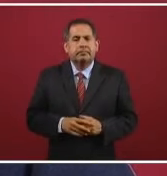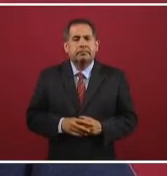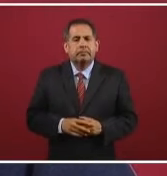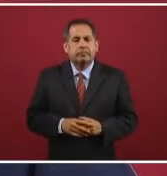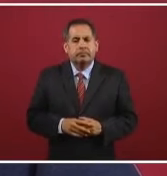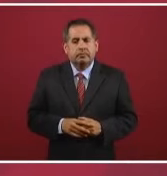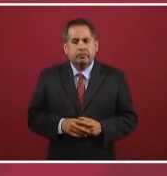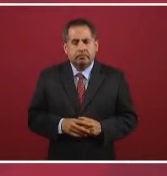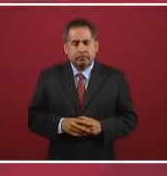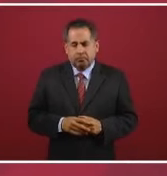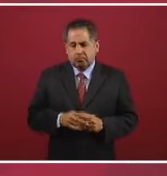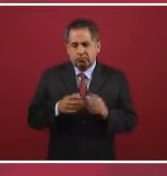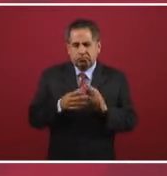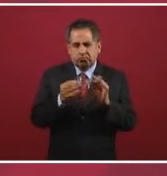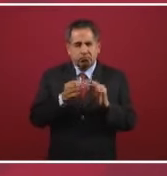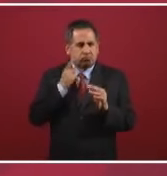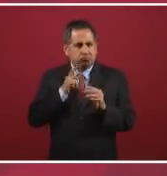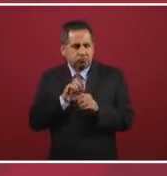sutil,